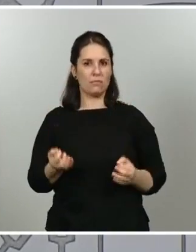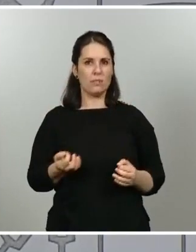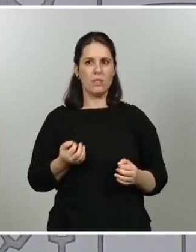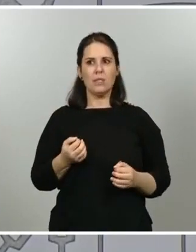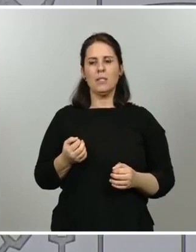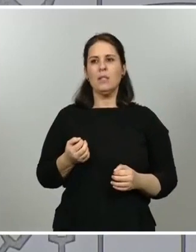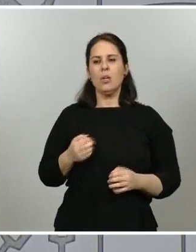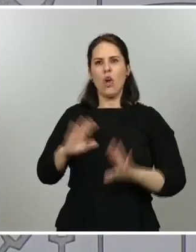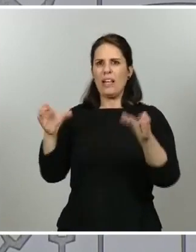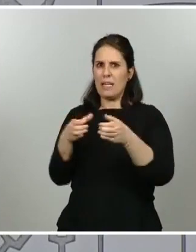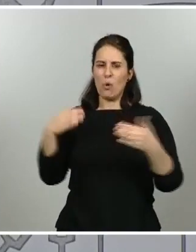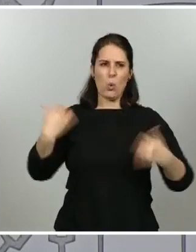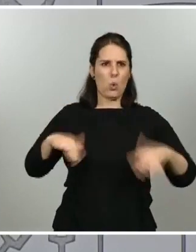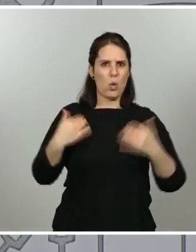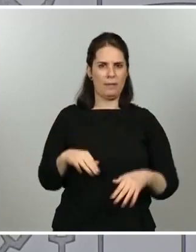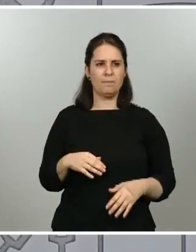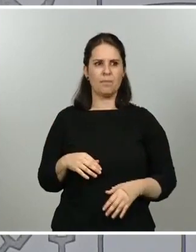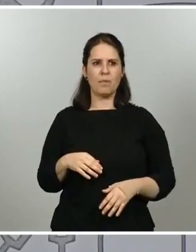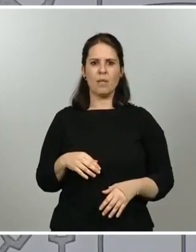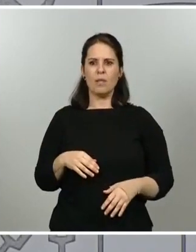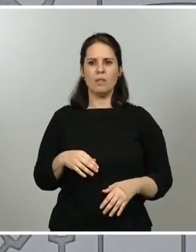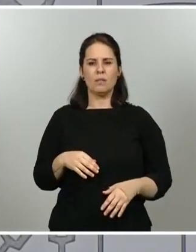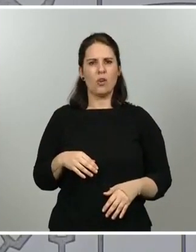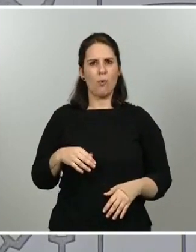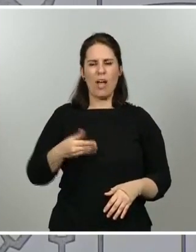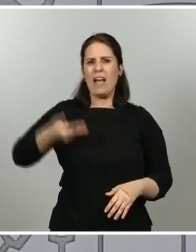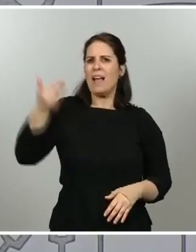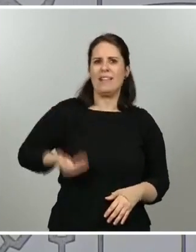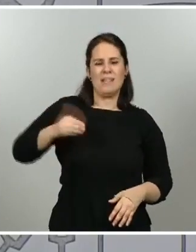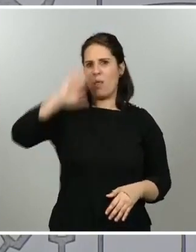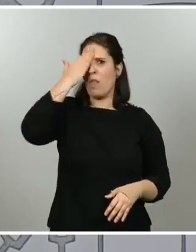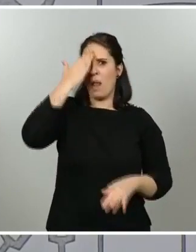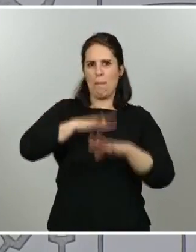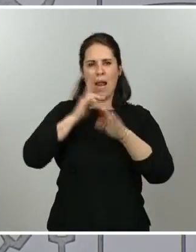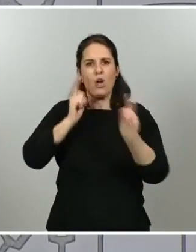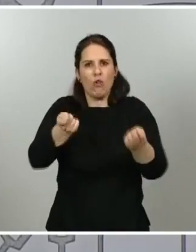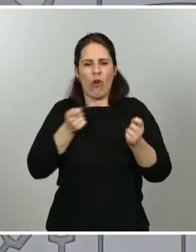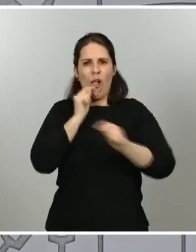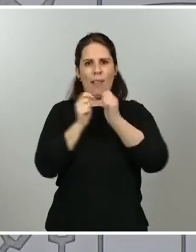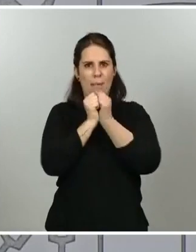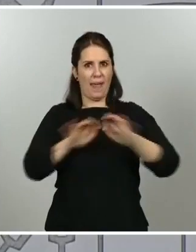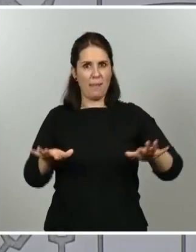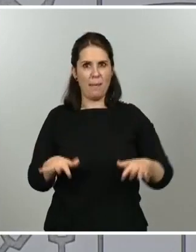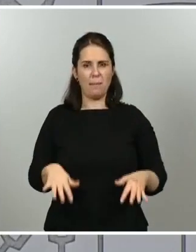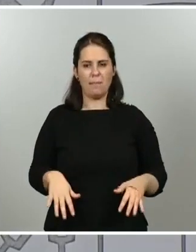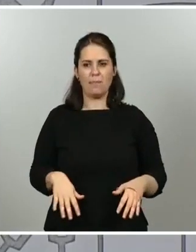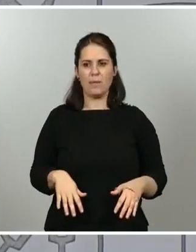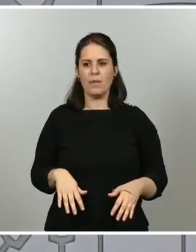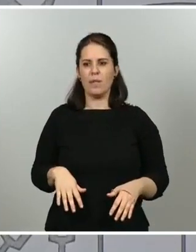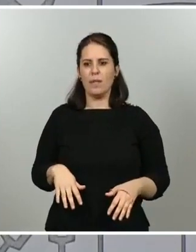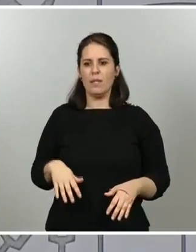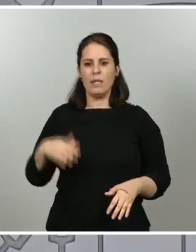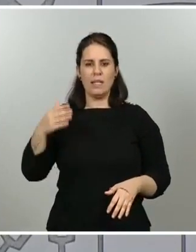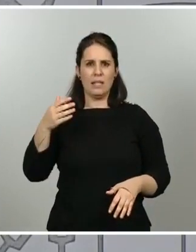es un colectivo de trabajadores esenciales en el control de la epidemia y, por lo tanto, como también se ha discutido en